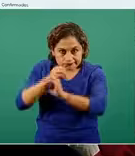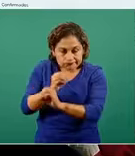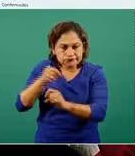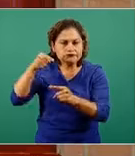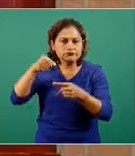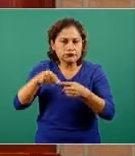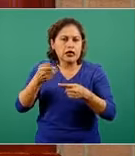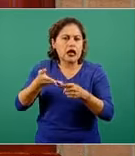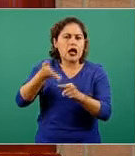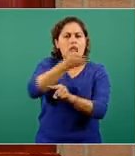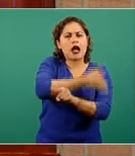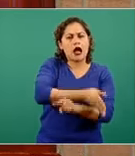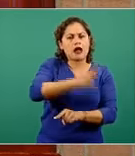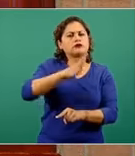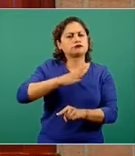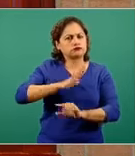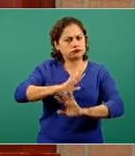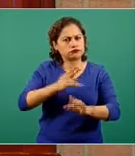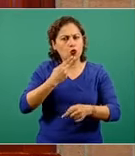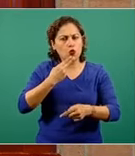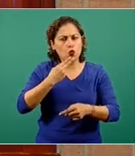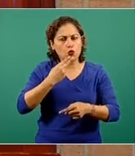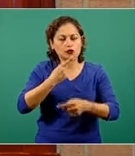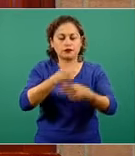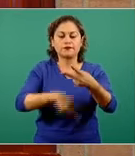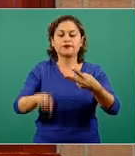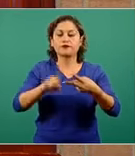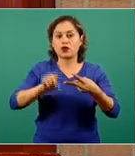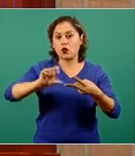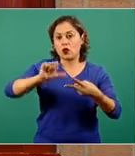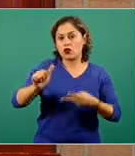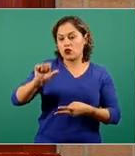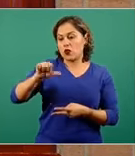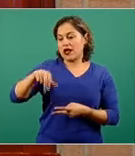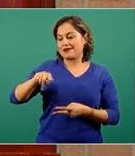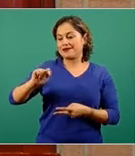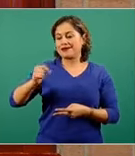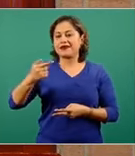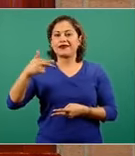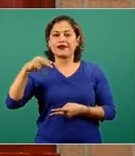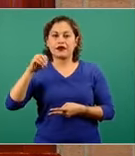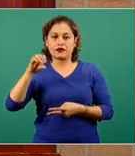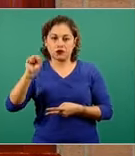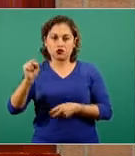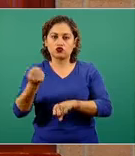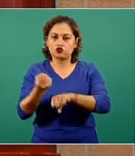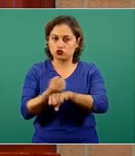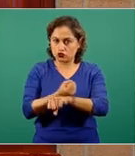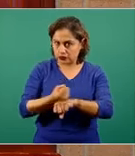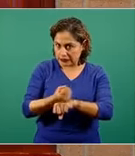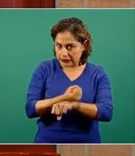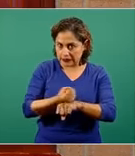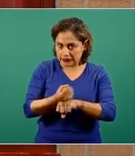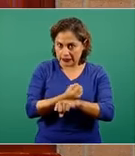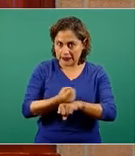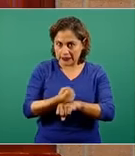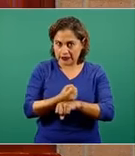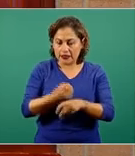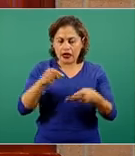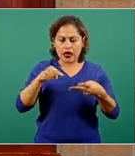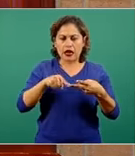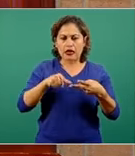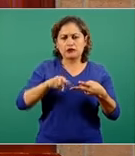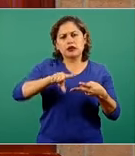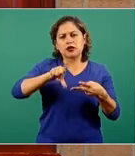la pandemia, y la prueba antigénica o que busca antígenos, que se implementó